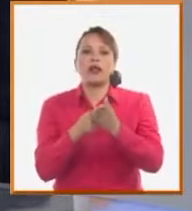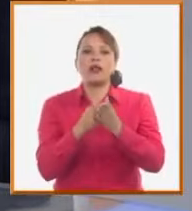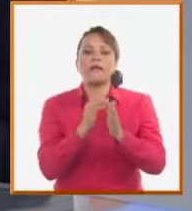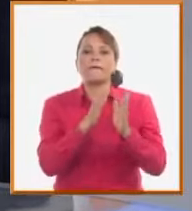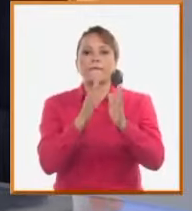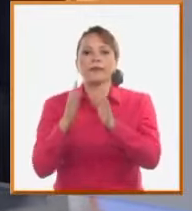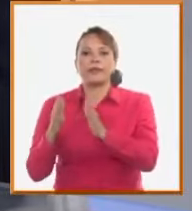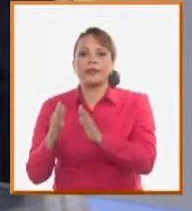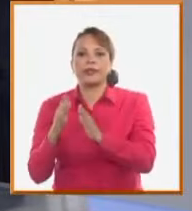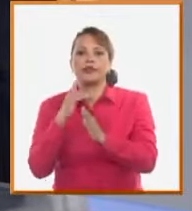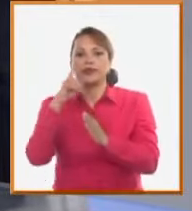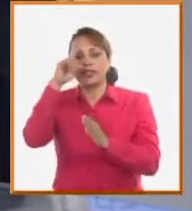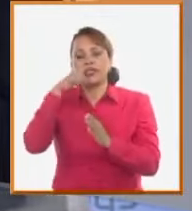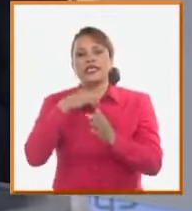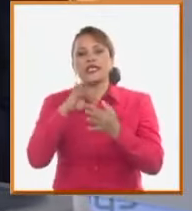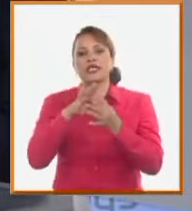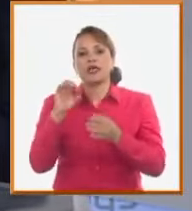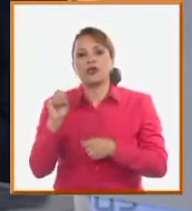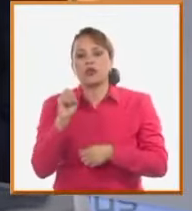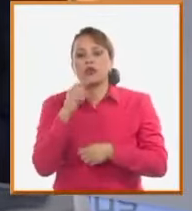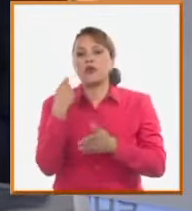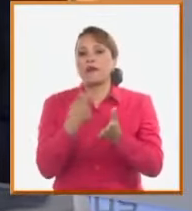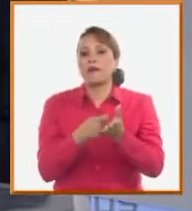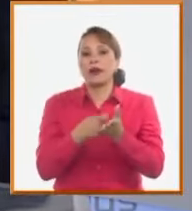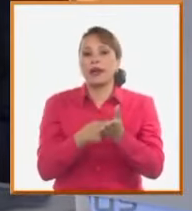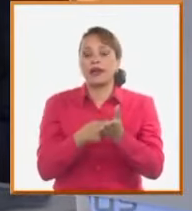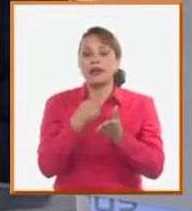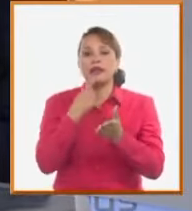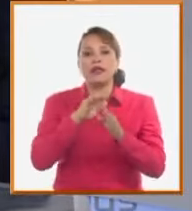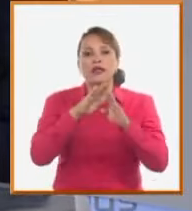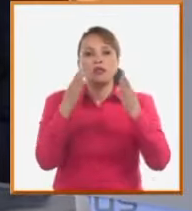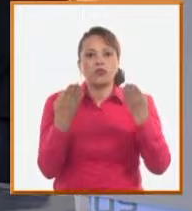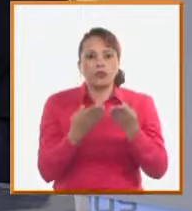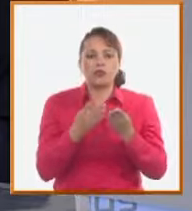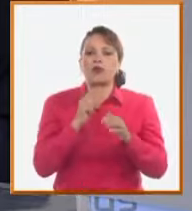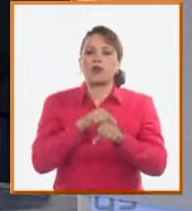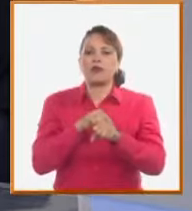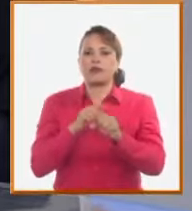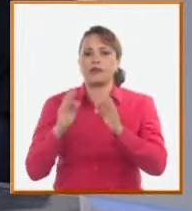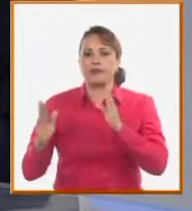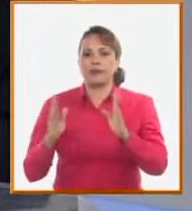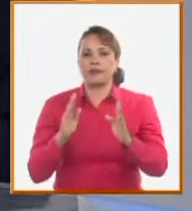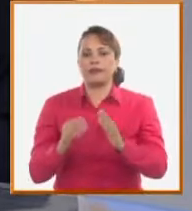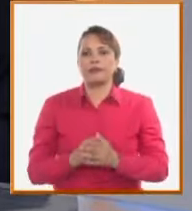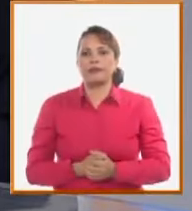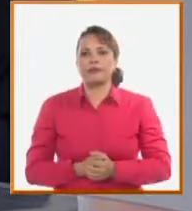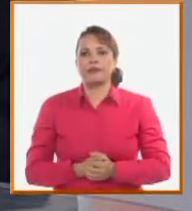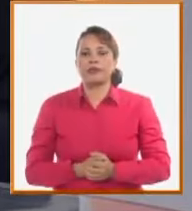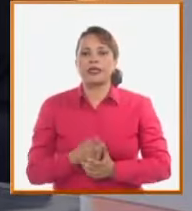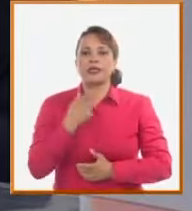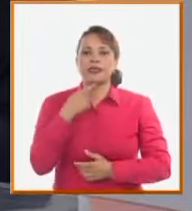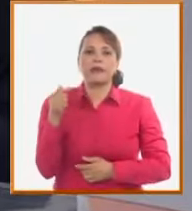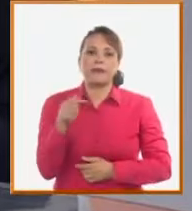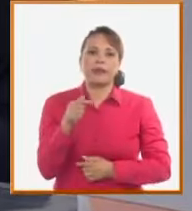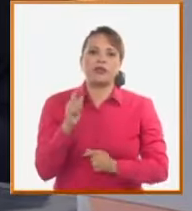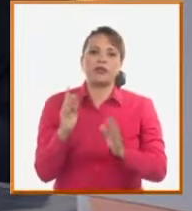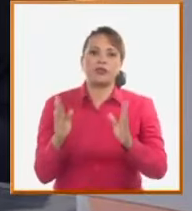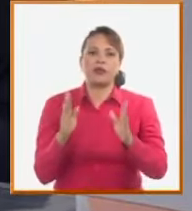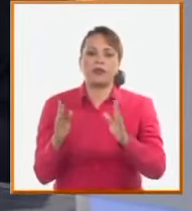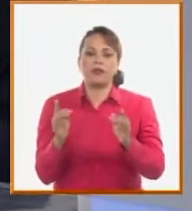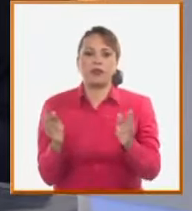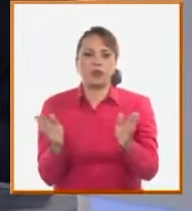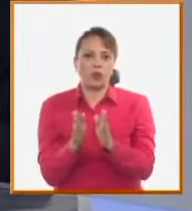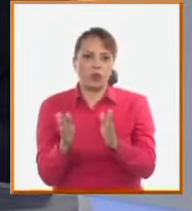de seguro, o sea, para pagar las primas en ese periodo de tiempo. A más corto el periodo de tiempo por el cual, o